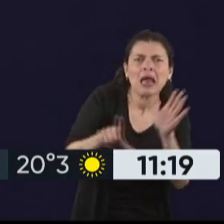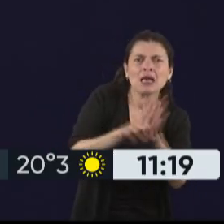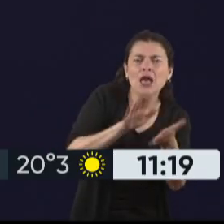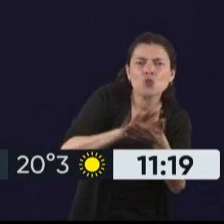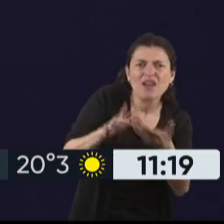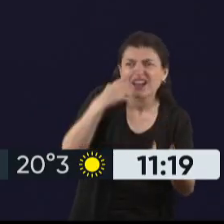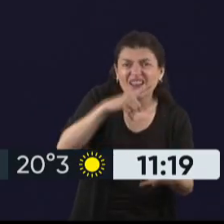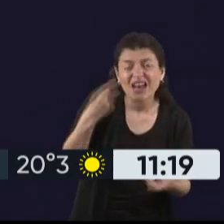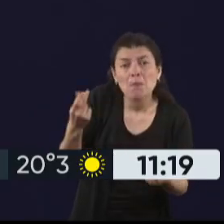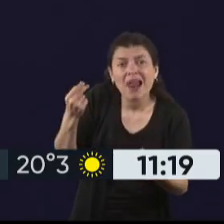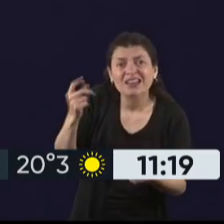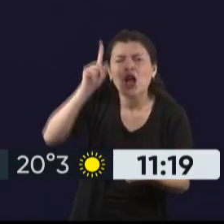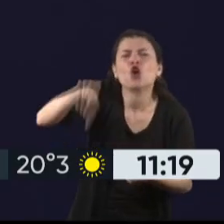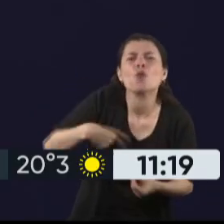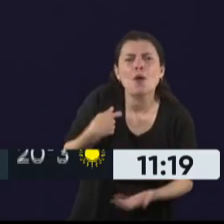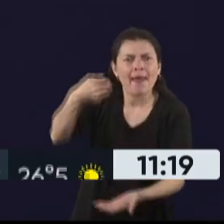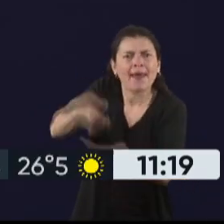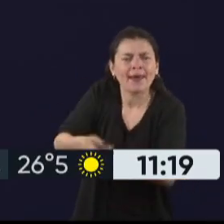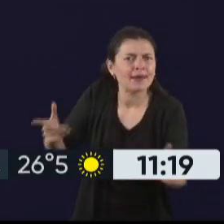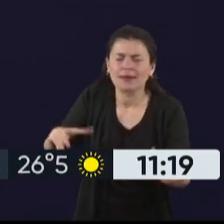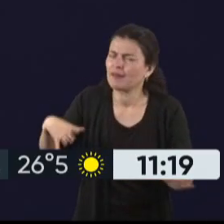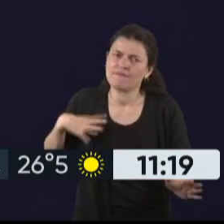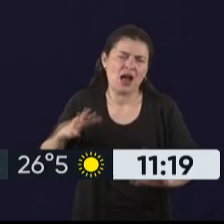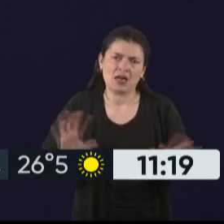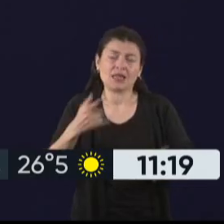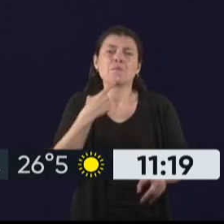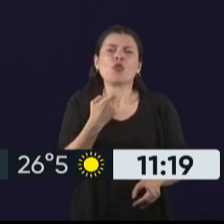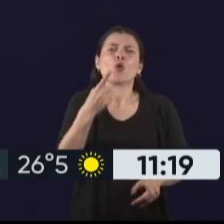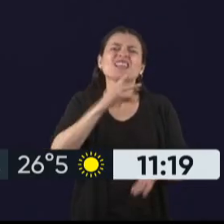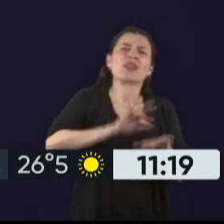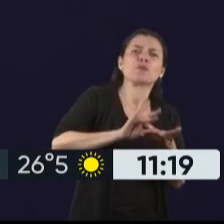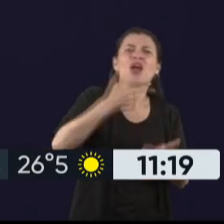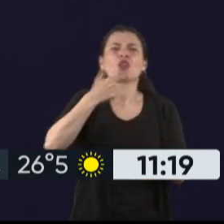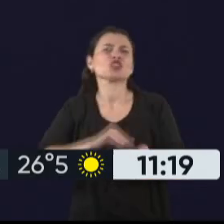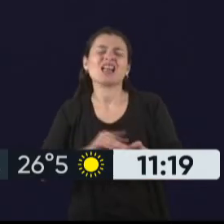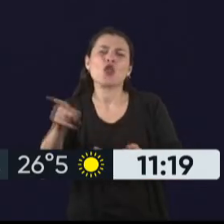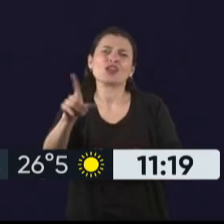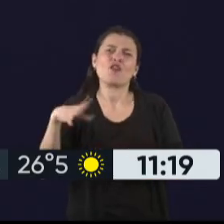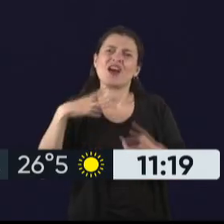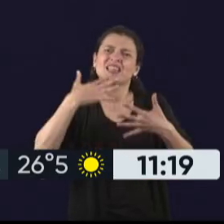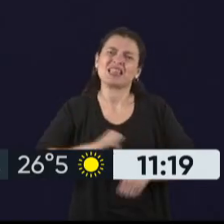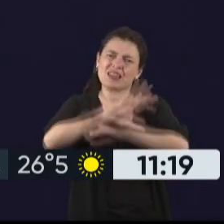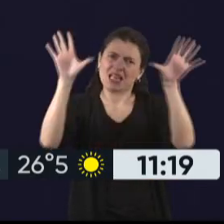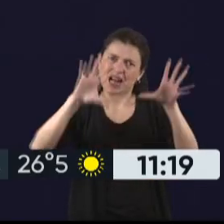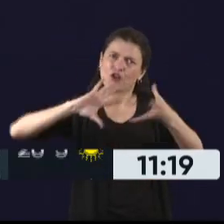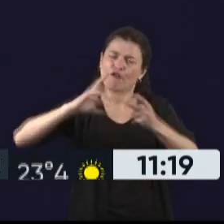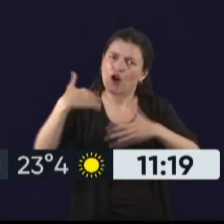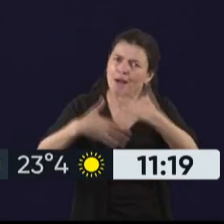país necesita diputados y senadores que estén por encima de los proyectos personales.